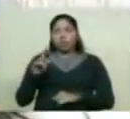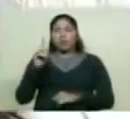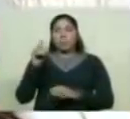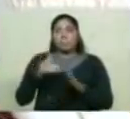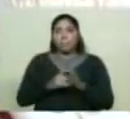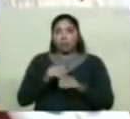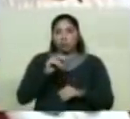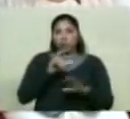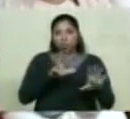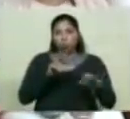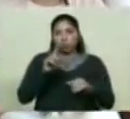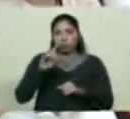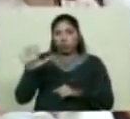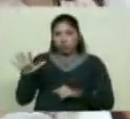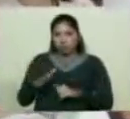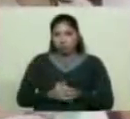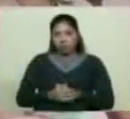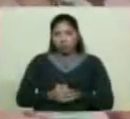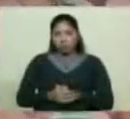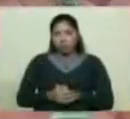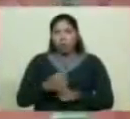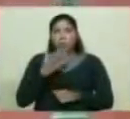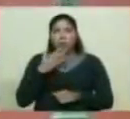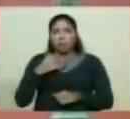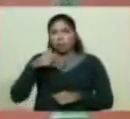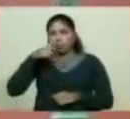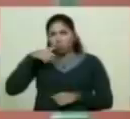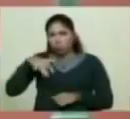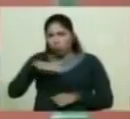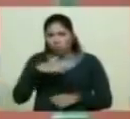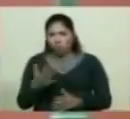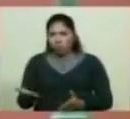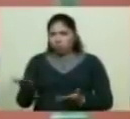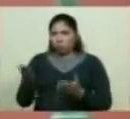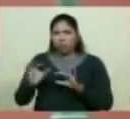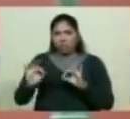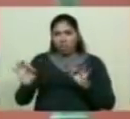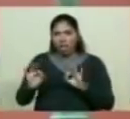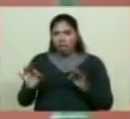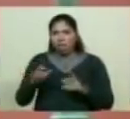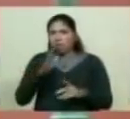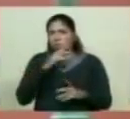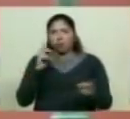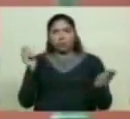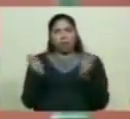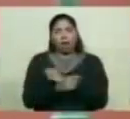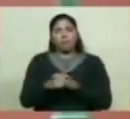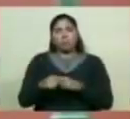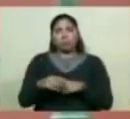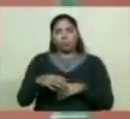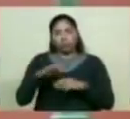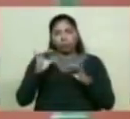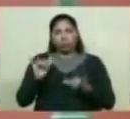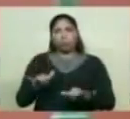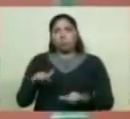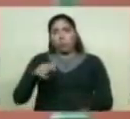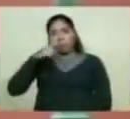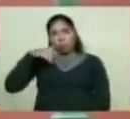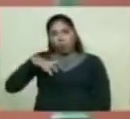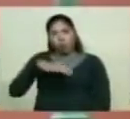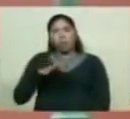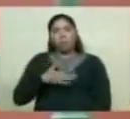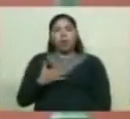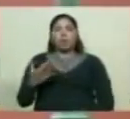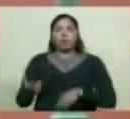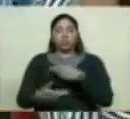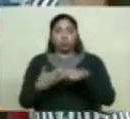no hay independencia sin pueblo no hay transformaciones profundas de la humanidad sólo con pueblo se hace revolución es